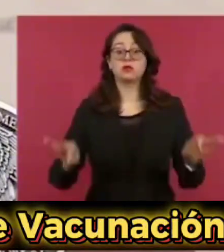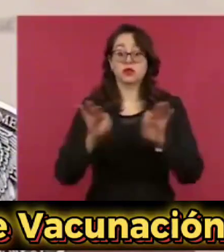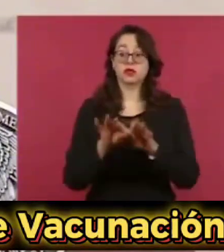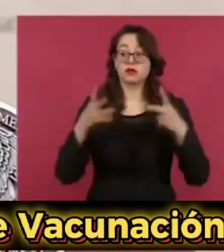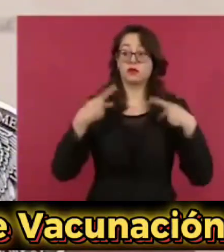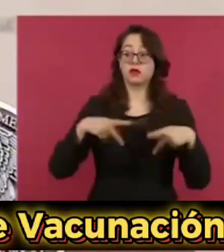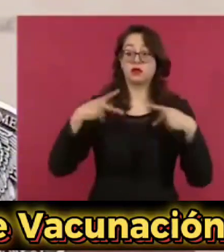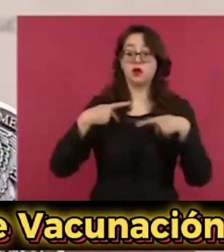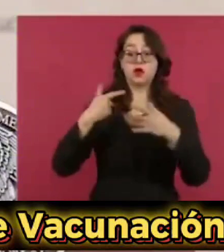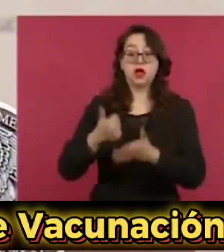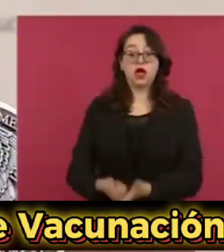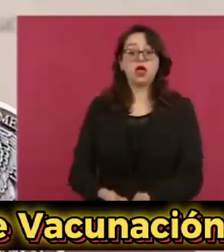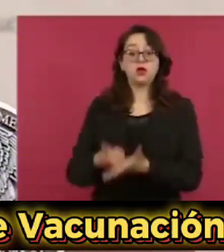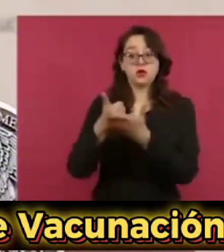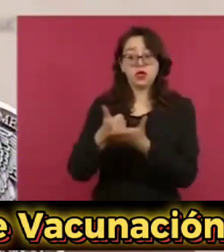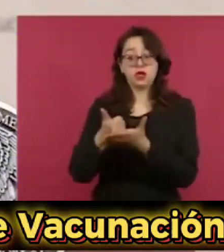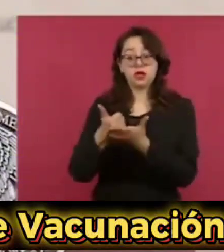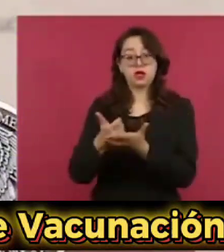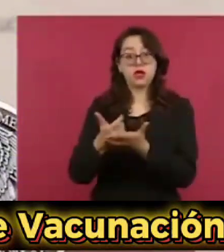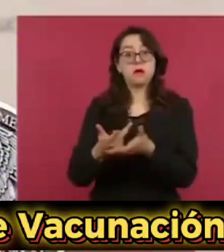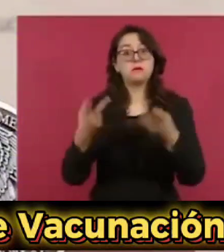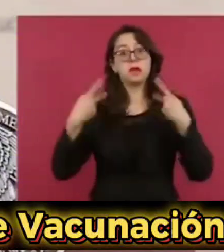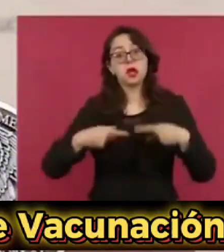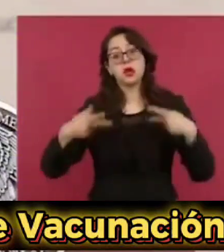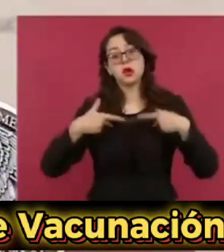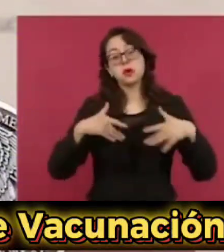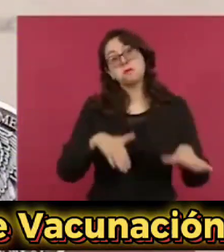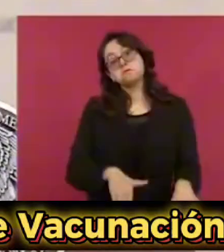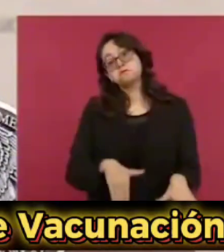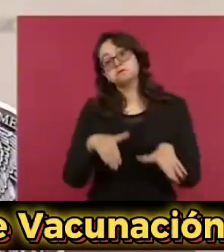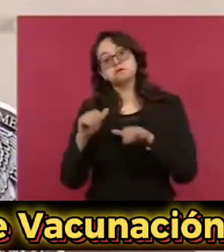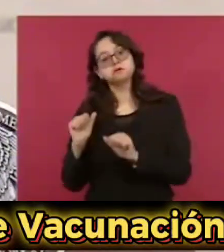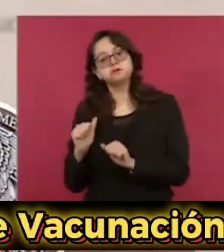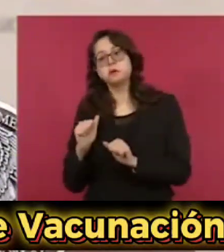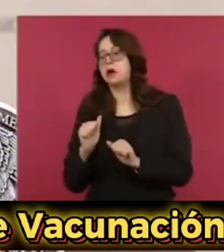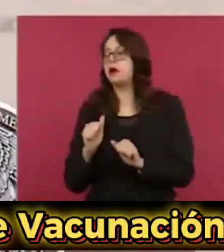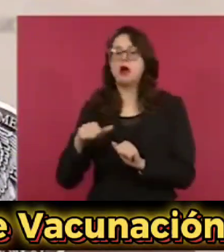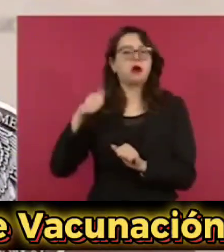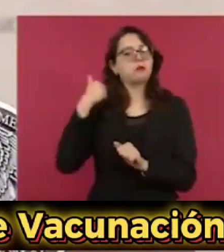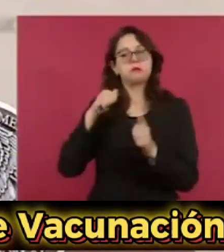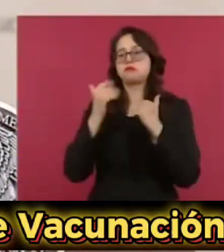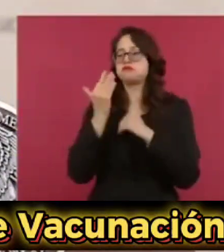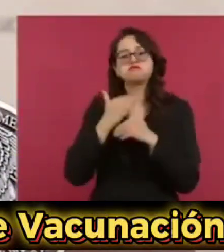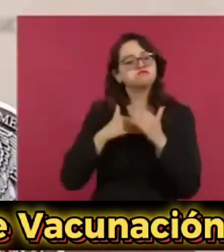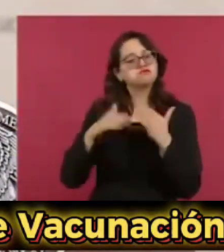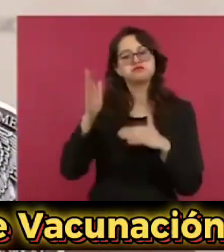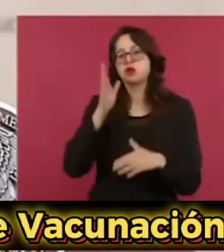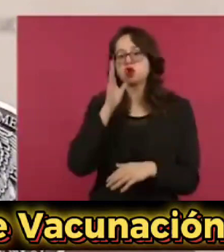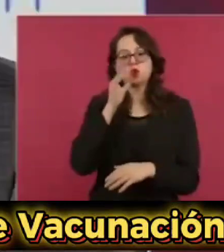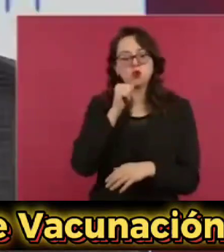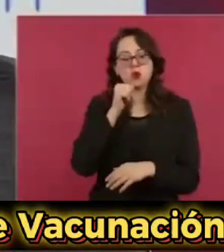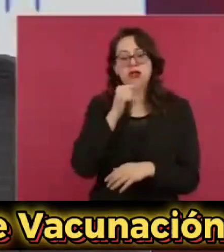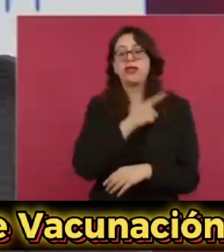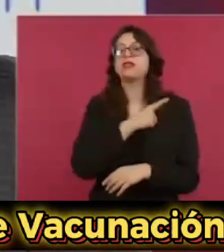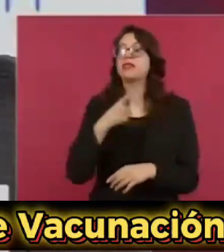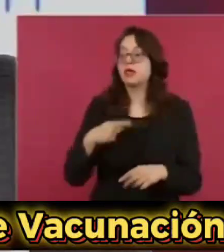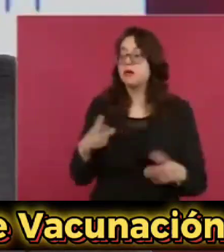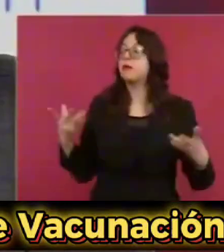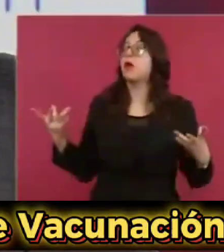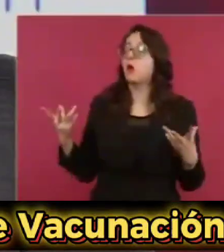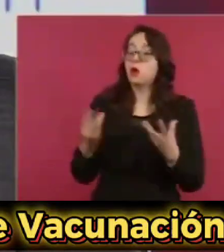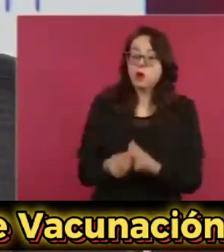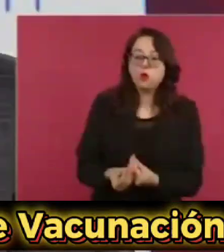se logrará la reestructuración, el levantamiento de Acapulco, y lo estamos logrando. Y por